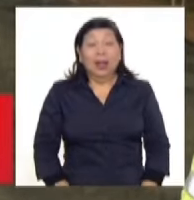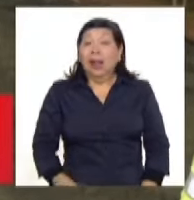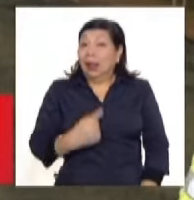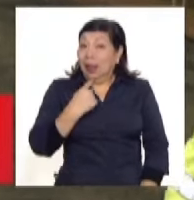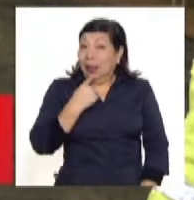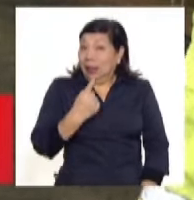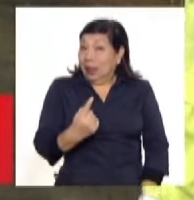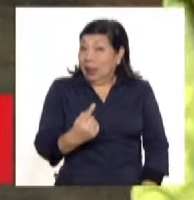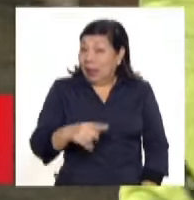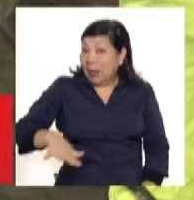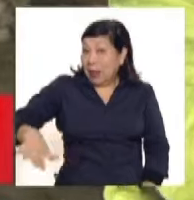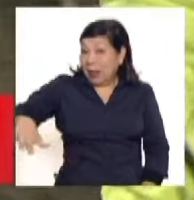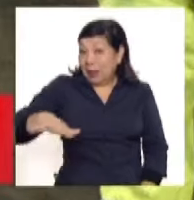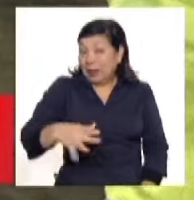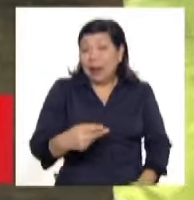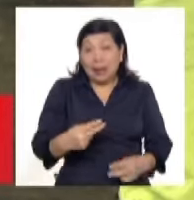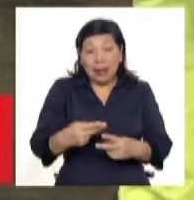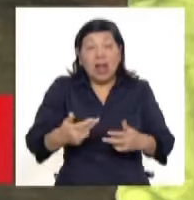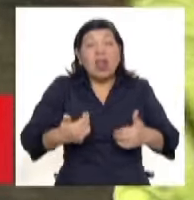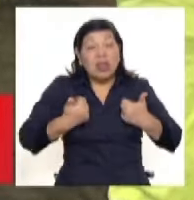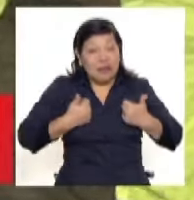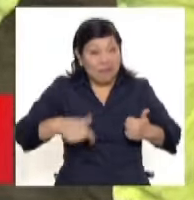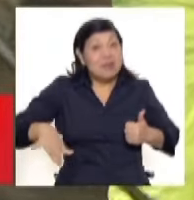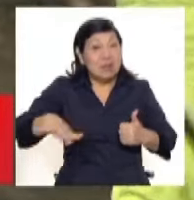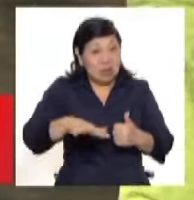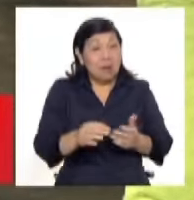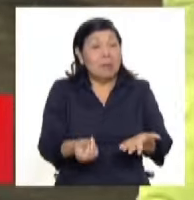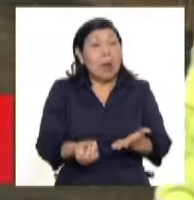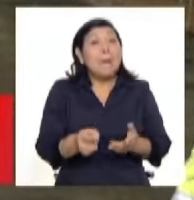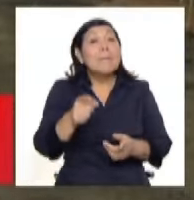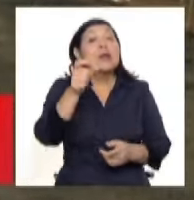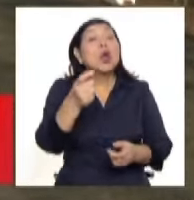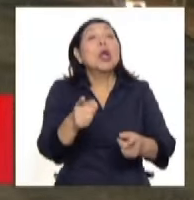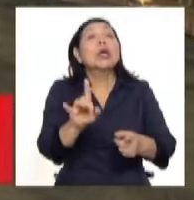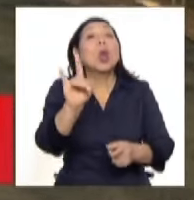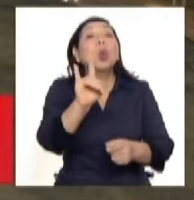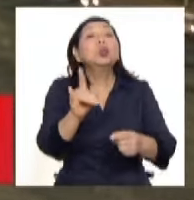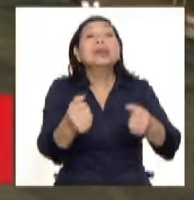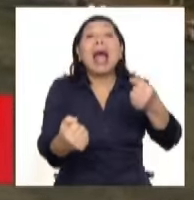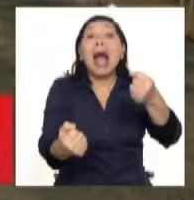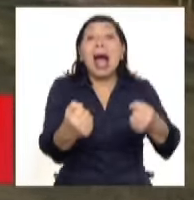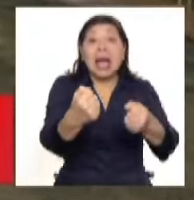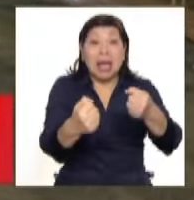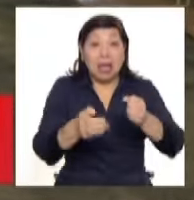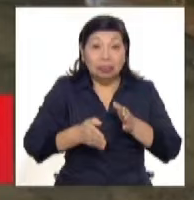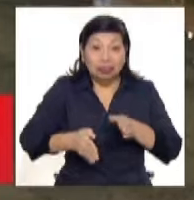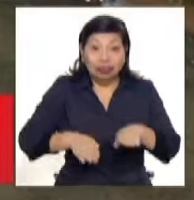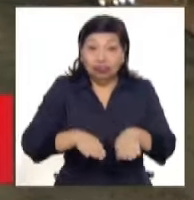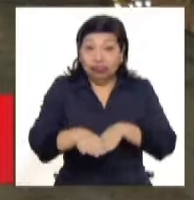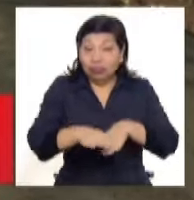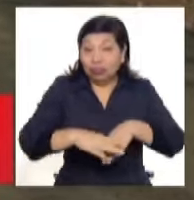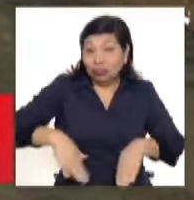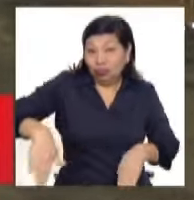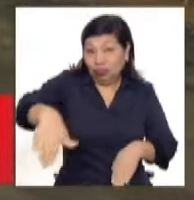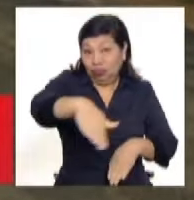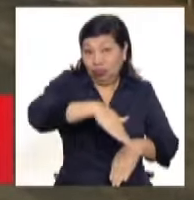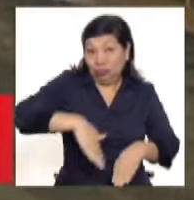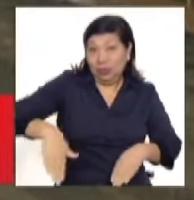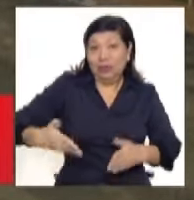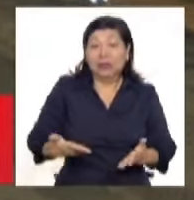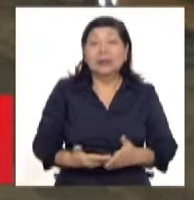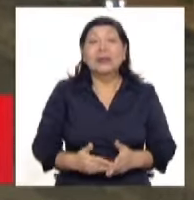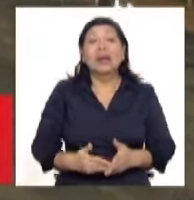compartirla no solamente con la población y vecinos de este distrito, sino también con los conductores que transitan por los alrededores de la